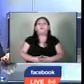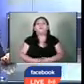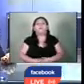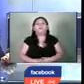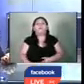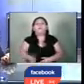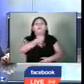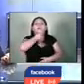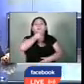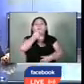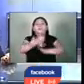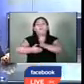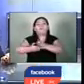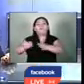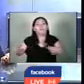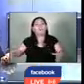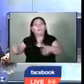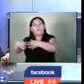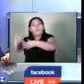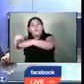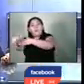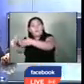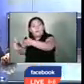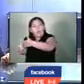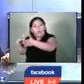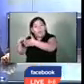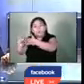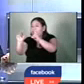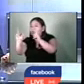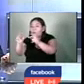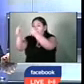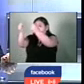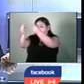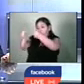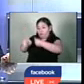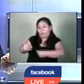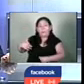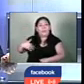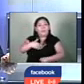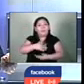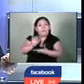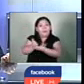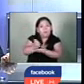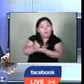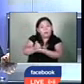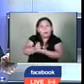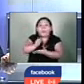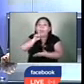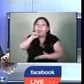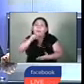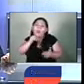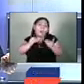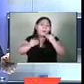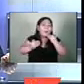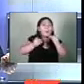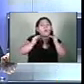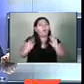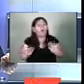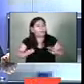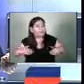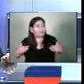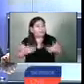Comenzamos en la Comisión de Hacienda y Especial del Presupuesto. La ministra de Economía explicó cómo se utilizarán los recursos